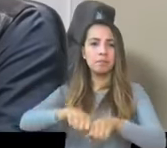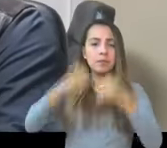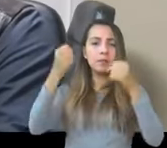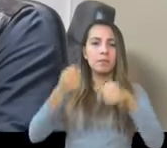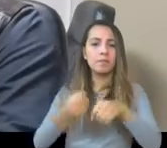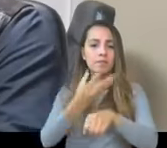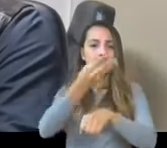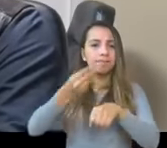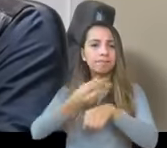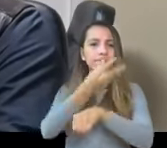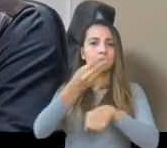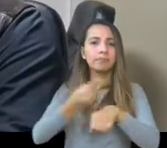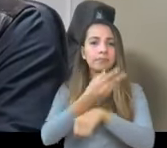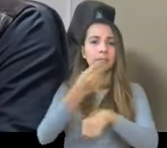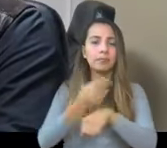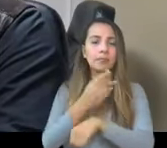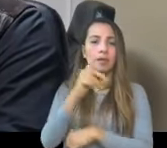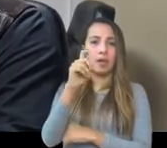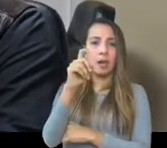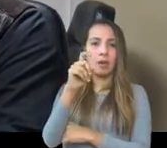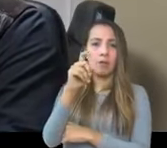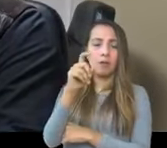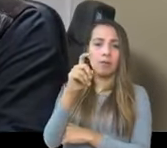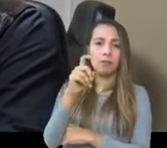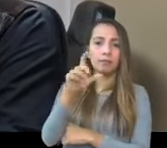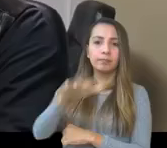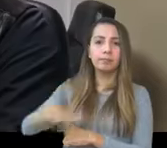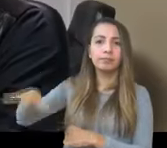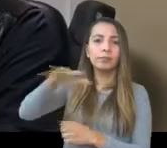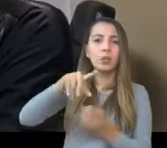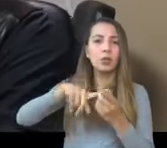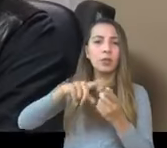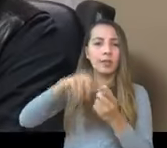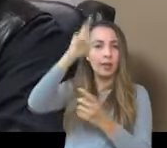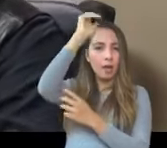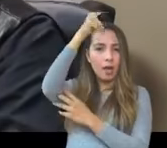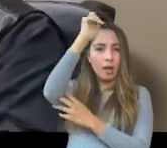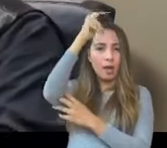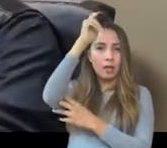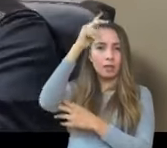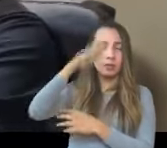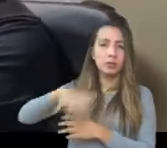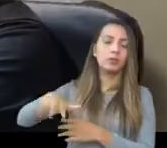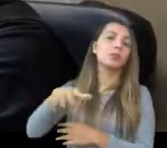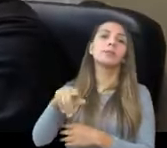las inmediaciones del distribuidor vial El Gallo, que está en